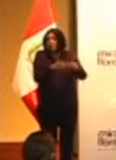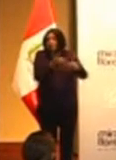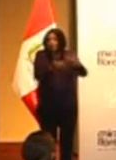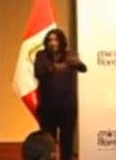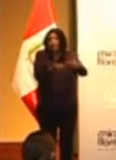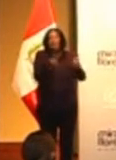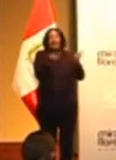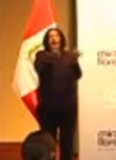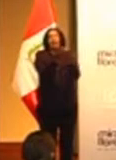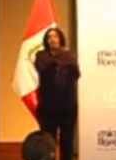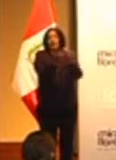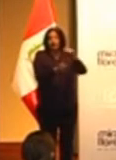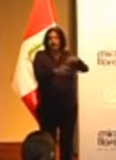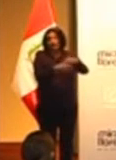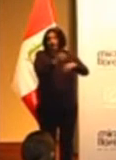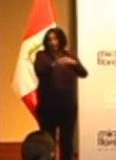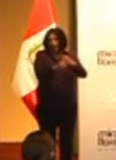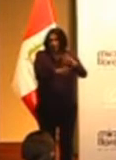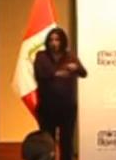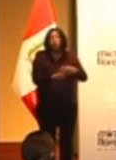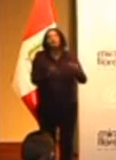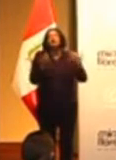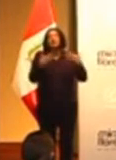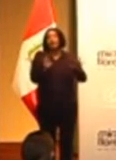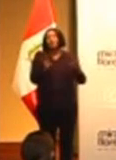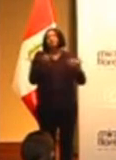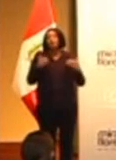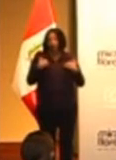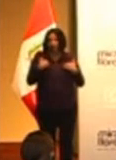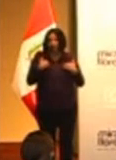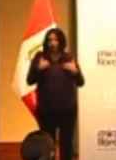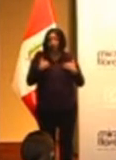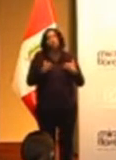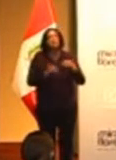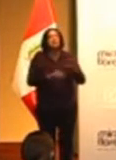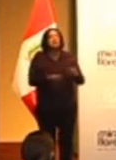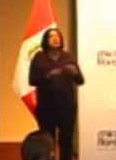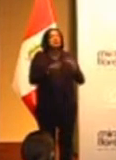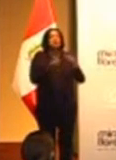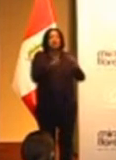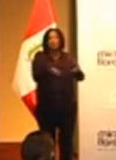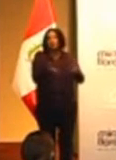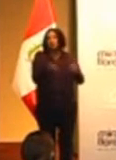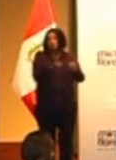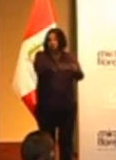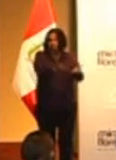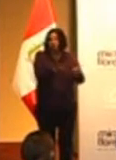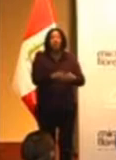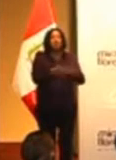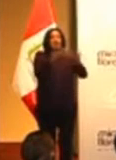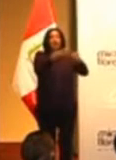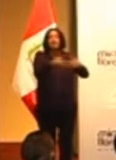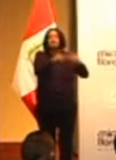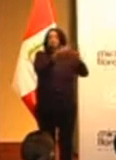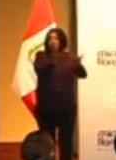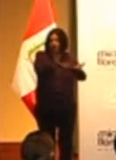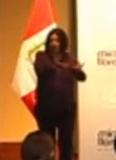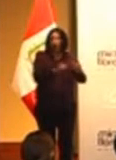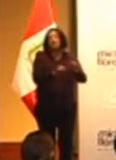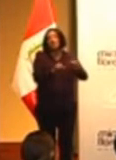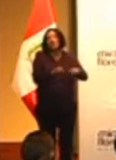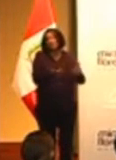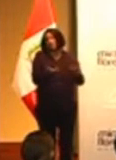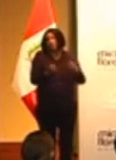abril de este año aproximadamente tendremos ya entregada la buena pro a alguna empresa que sea